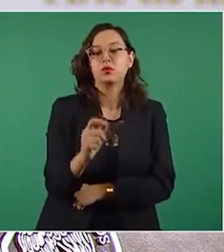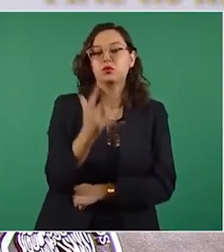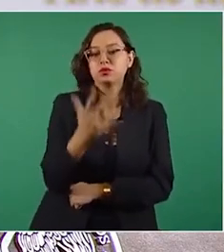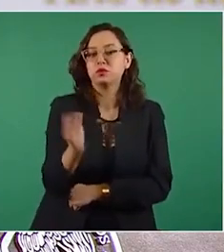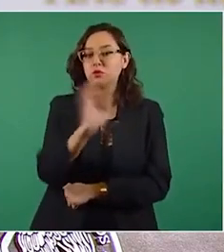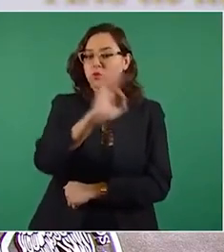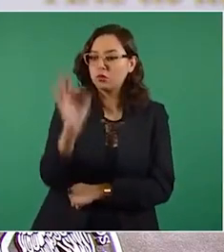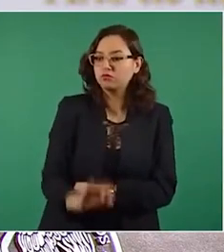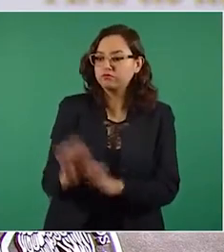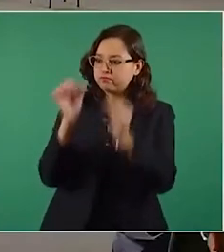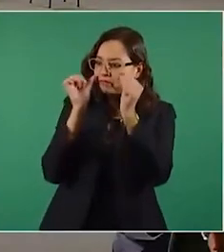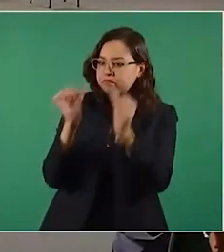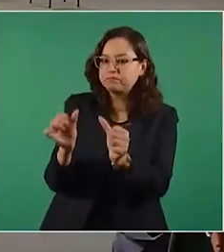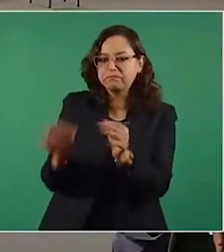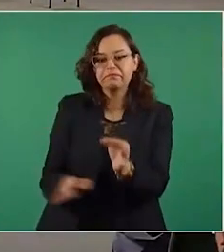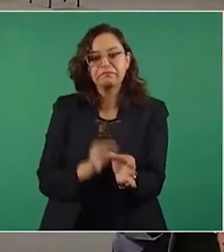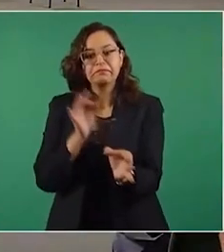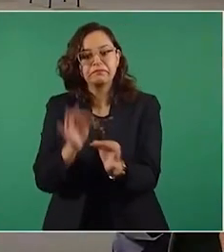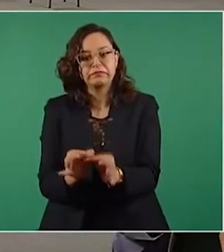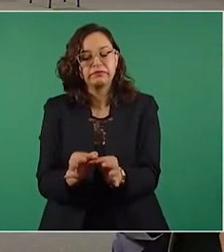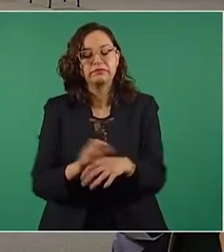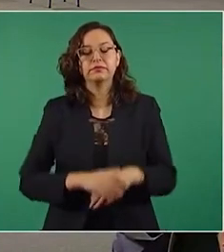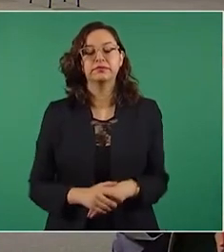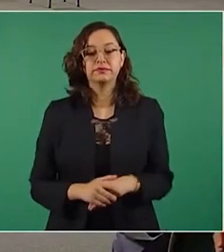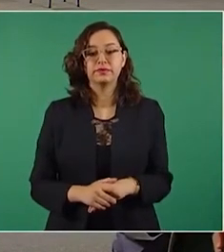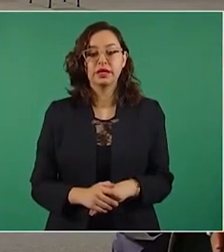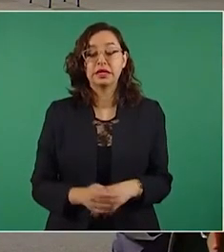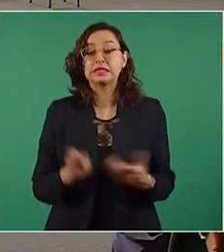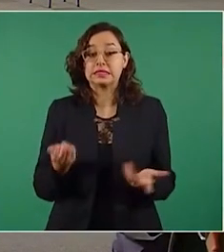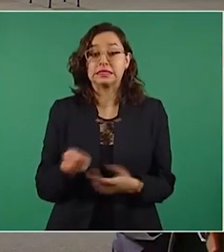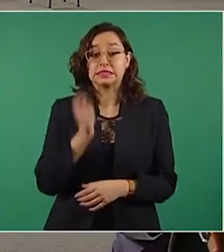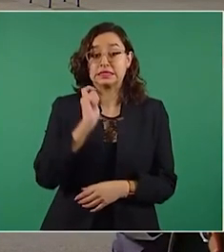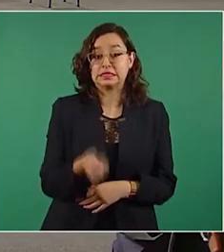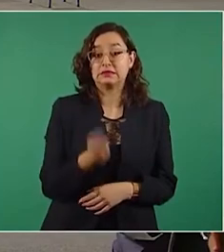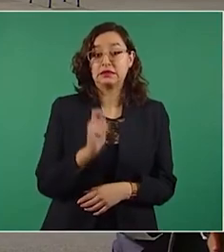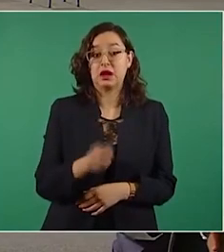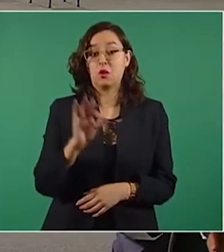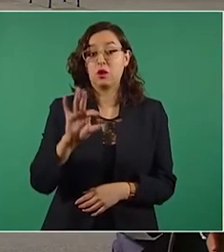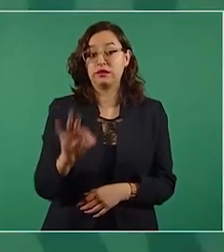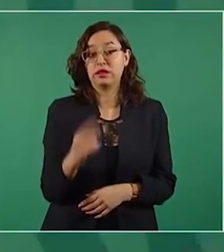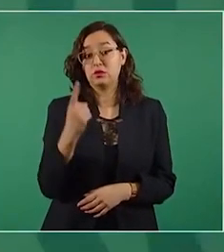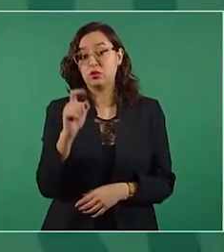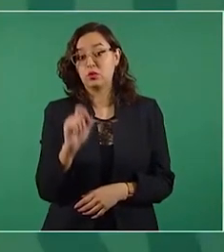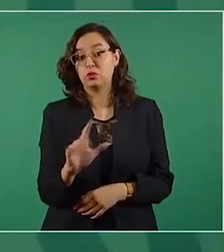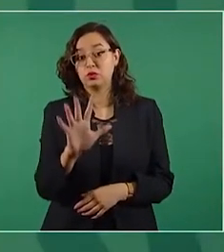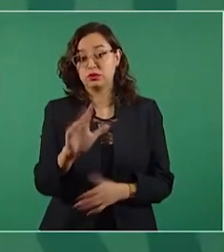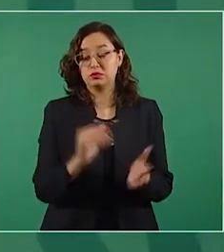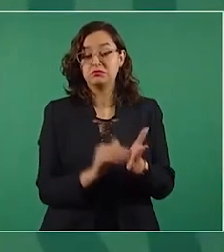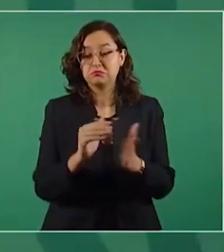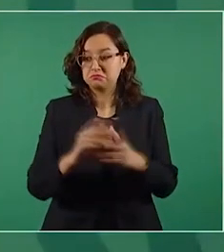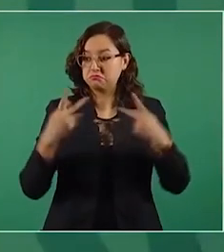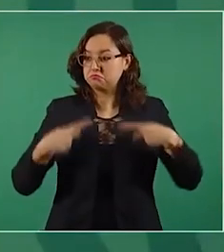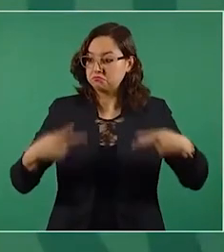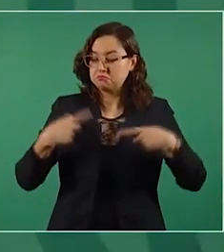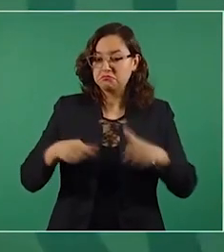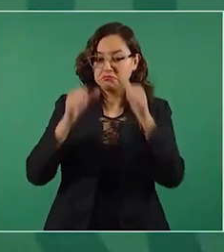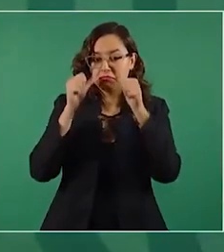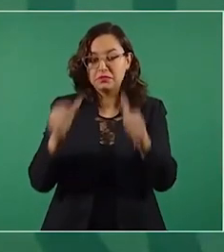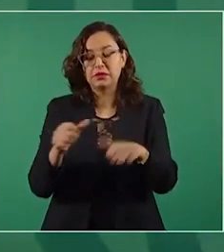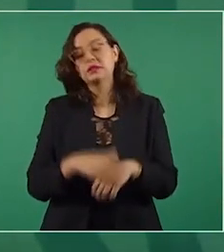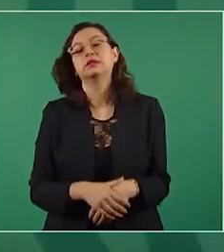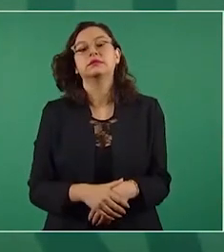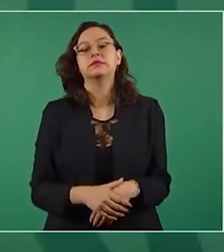99.5%, es decir, 41.5 millones. En síntesis, uno de cada